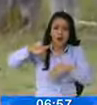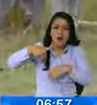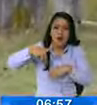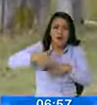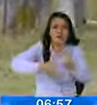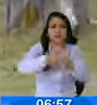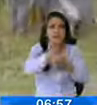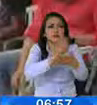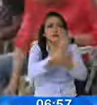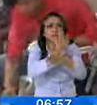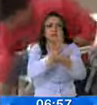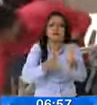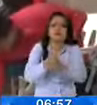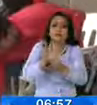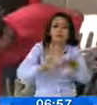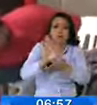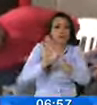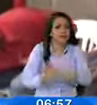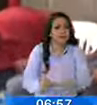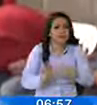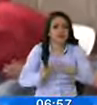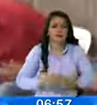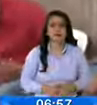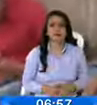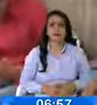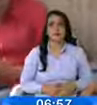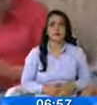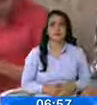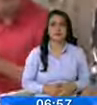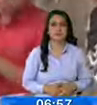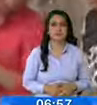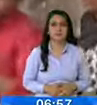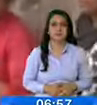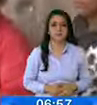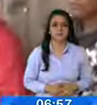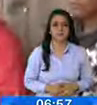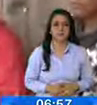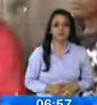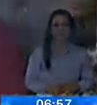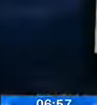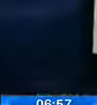educativos desde la provincia de pastaza informo carmita argot y